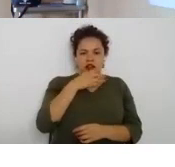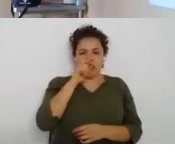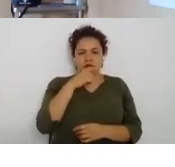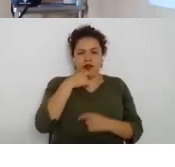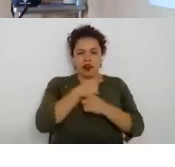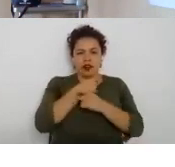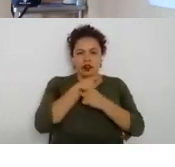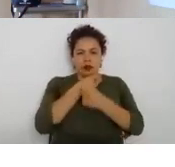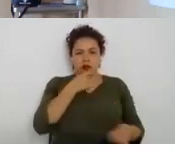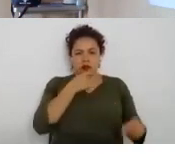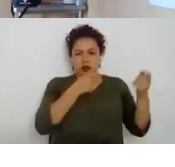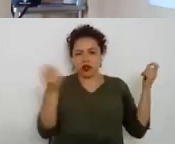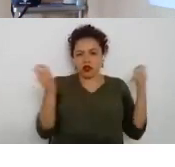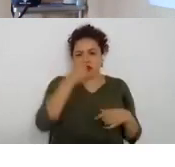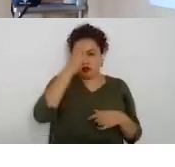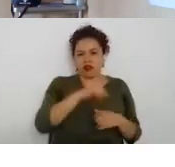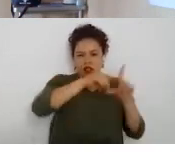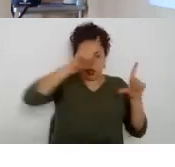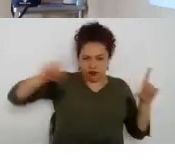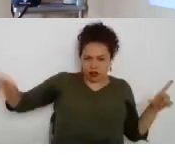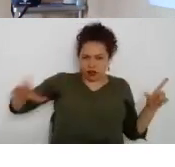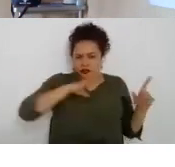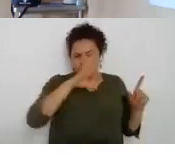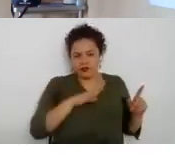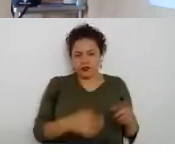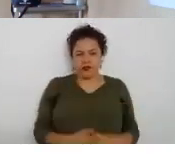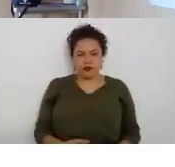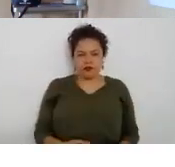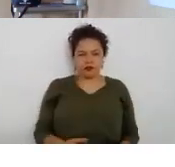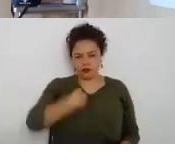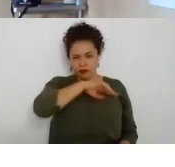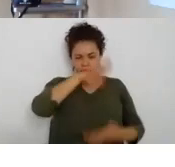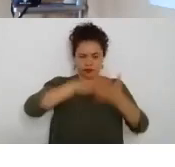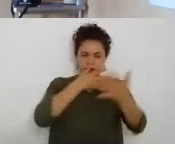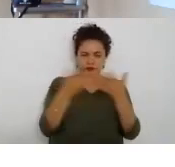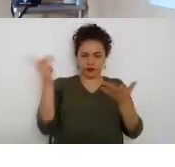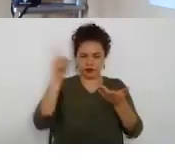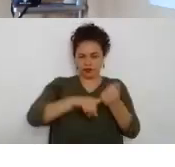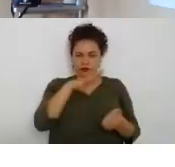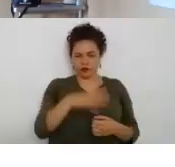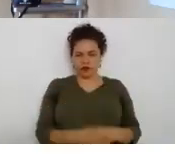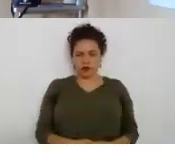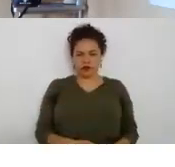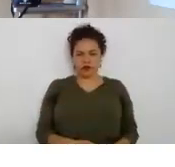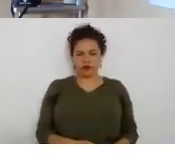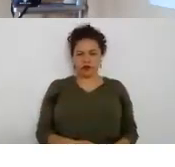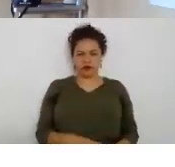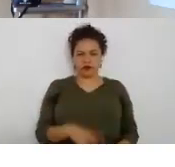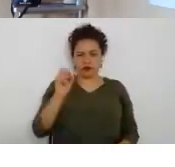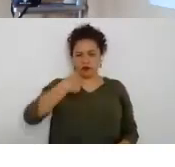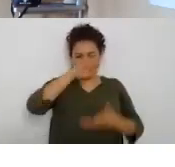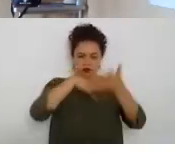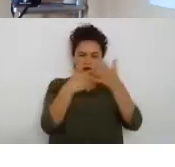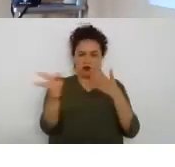qué? Dentro de este gráfico vamos a encontrar una tablita, ¿ok? Lo que vamos a hacer en esa